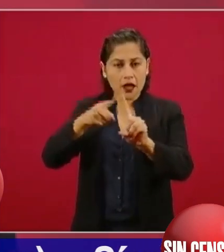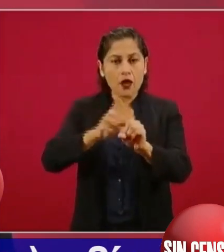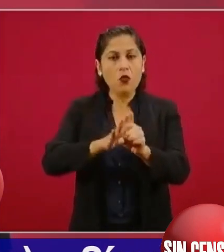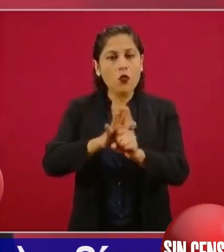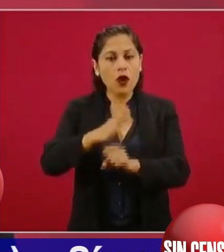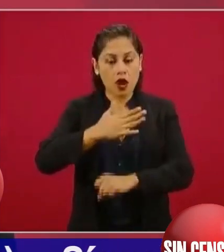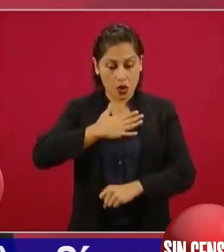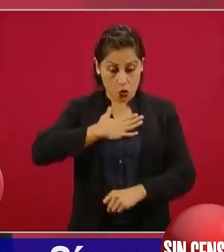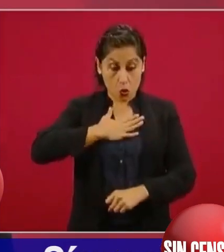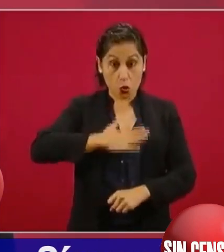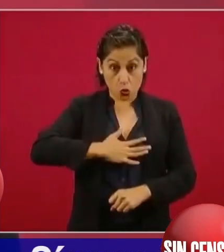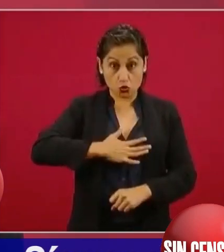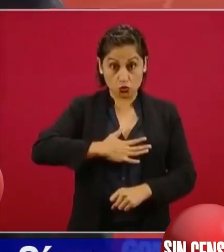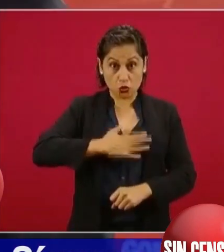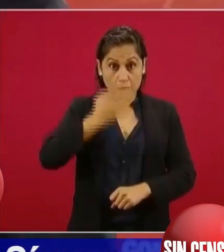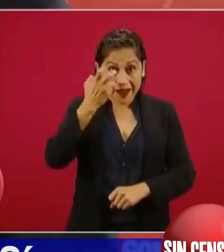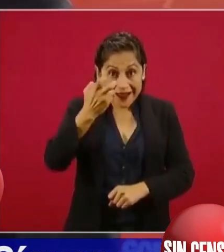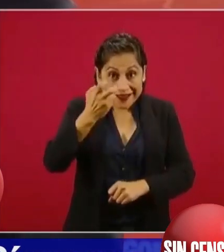limitación, para que no se confunda,